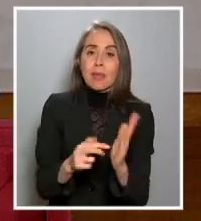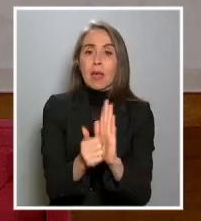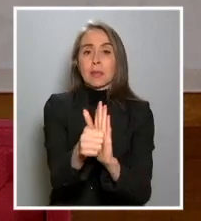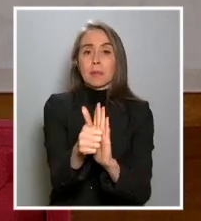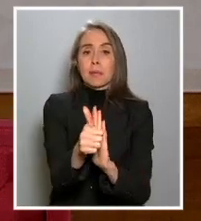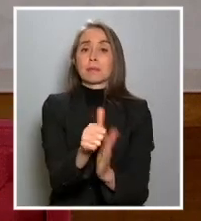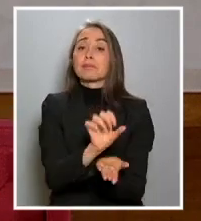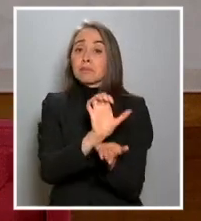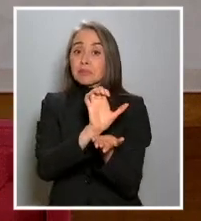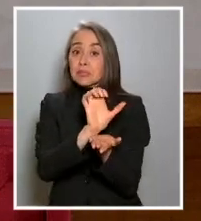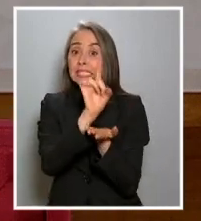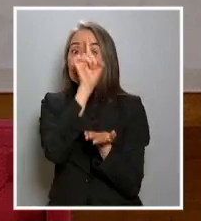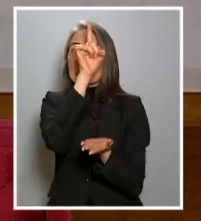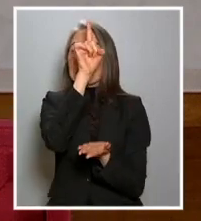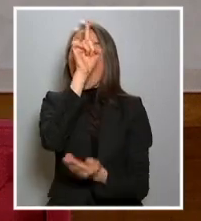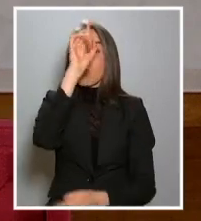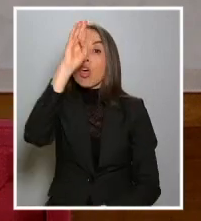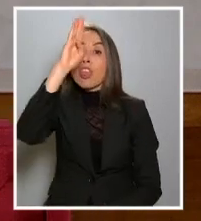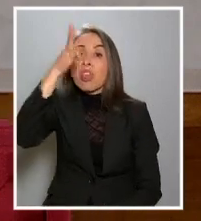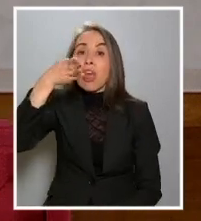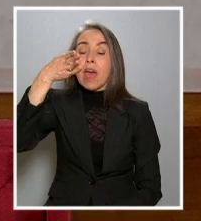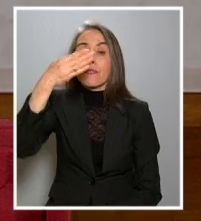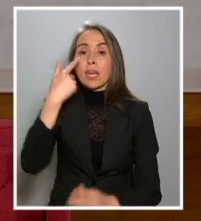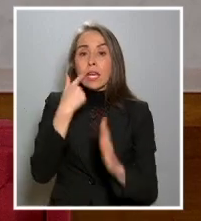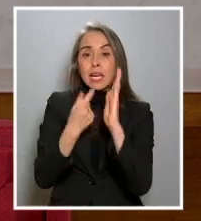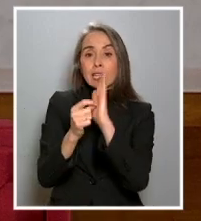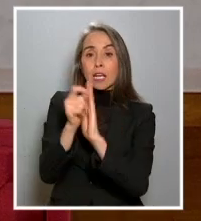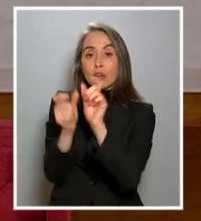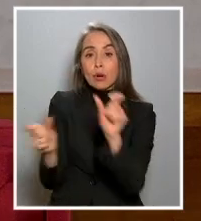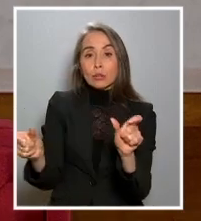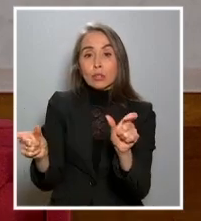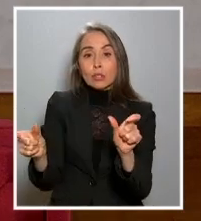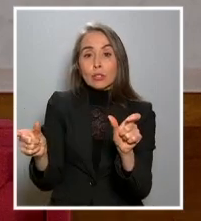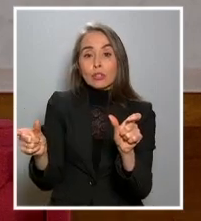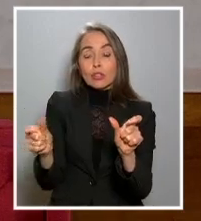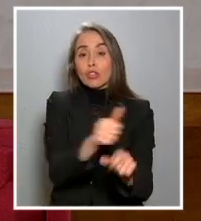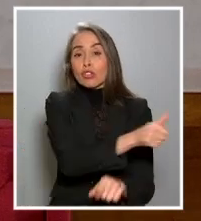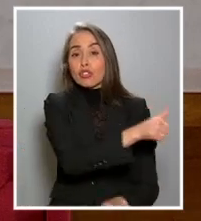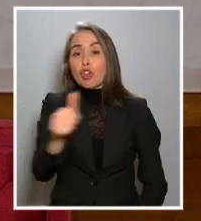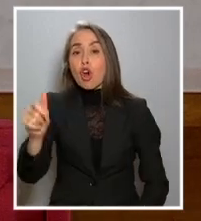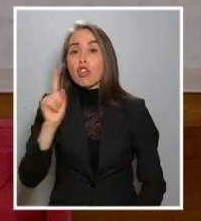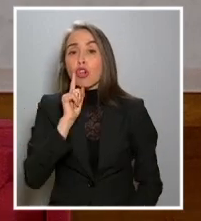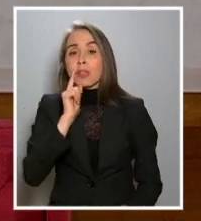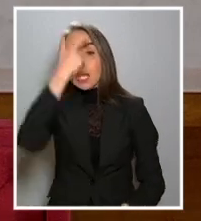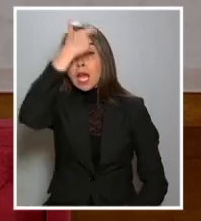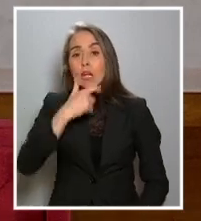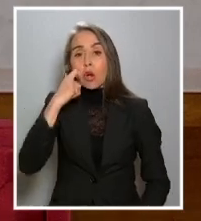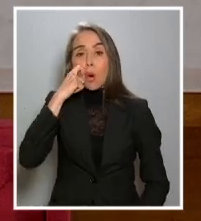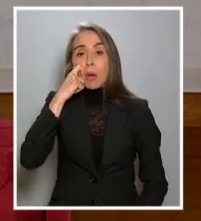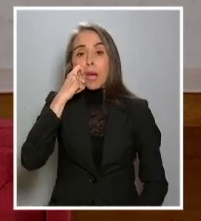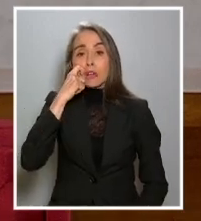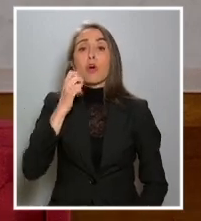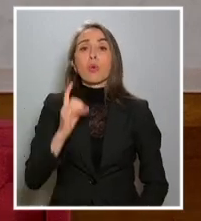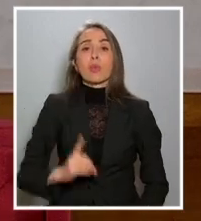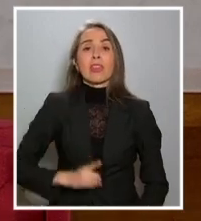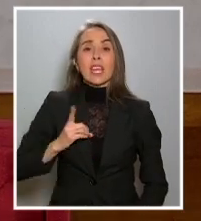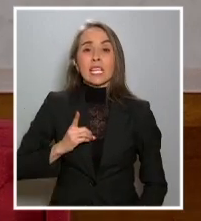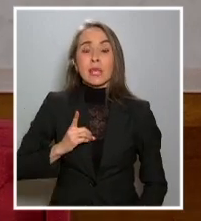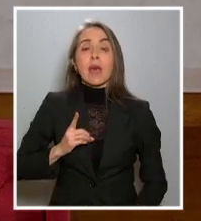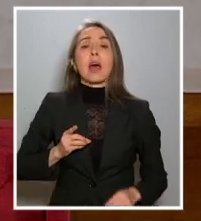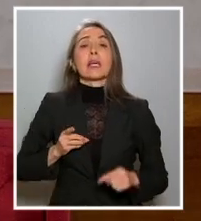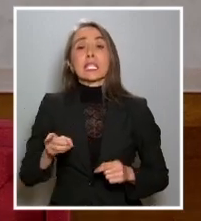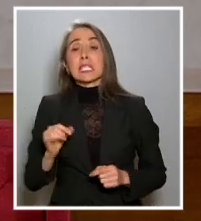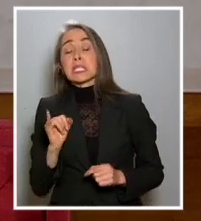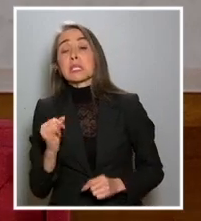El Estado tiene el deber de reconocer la dignidad inherente a todas las personas, reconociendo también el derecho a volver a